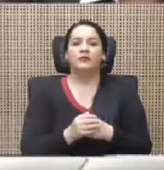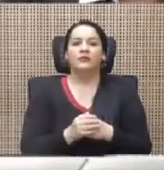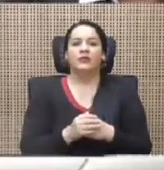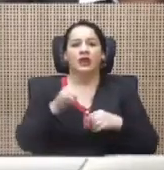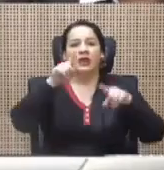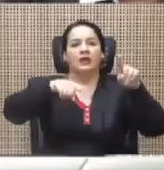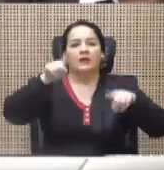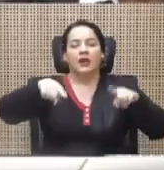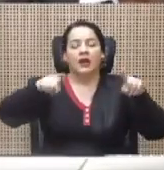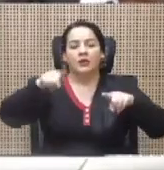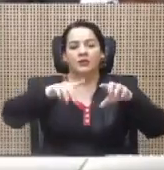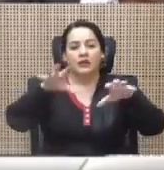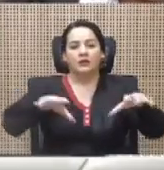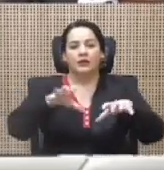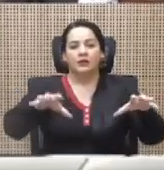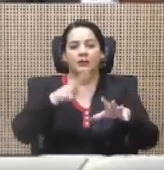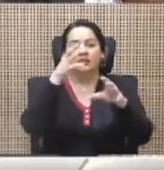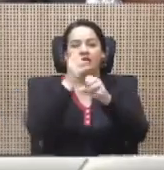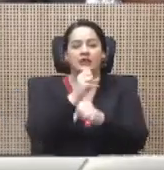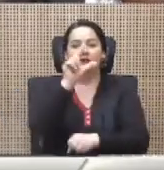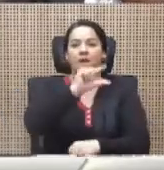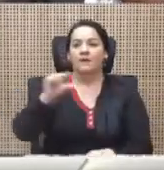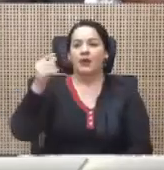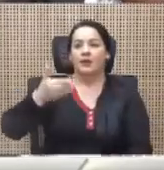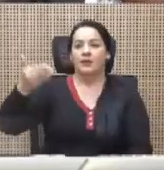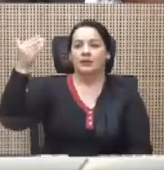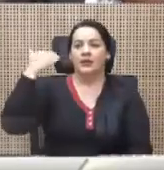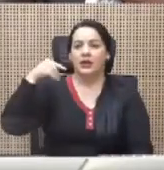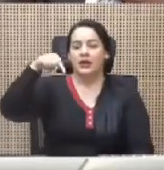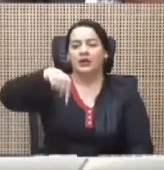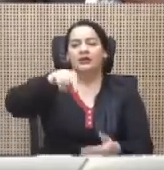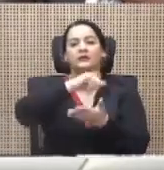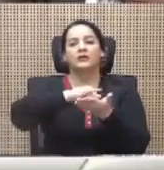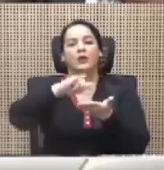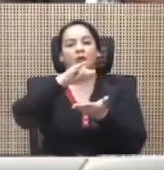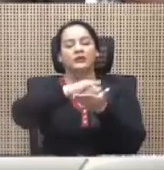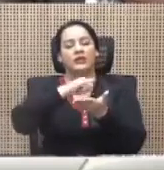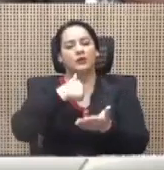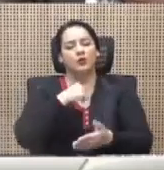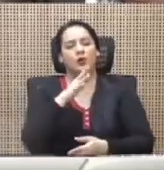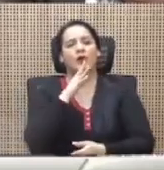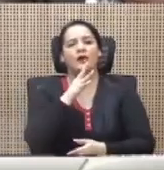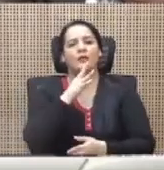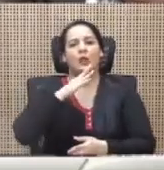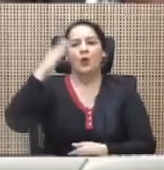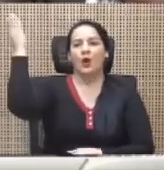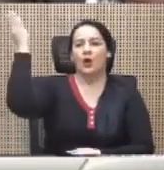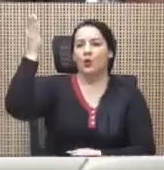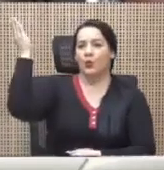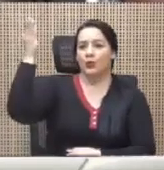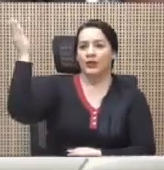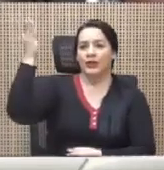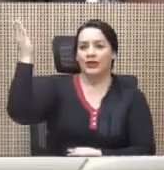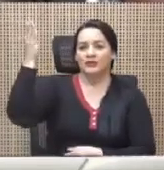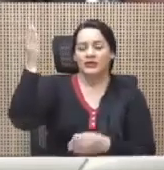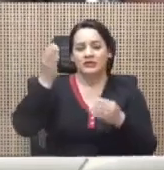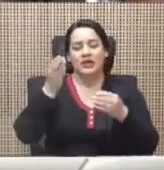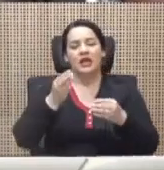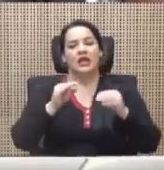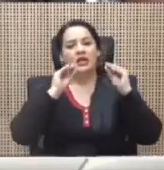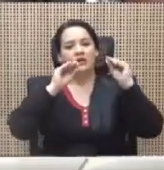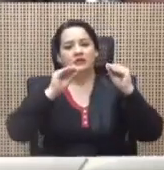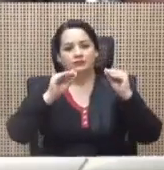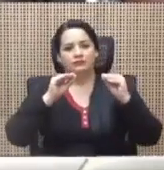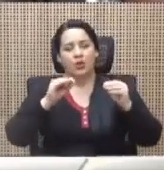varios eventos que se realizaron la semana pasada en San José y me refiero a conferencias impartidas por